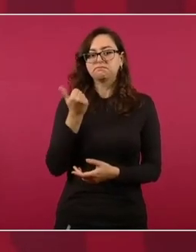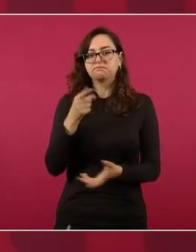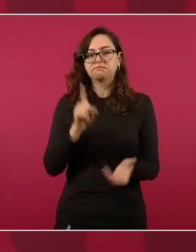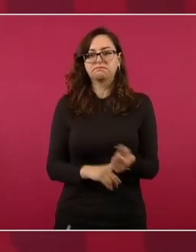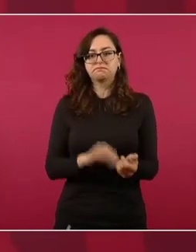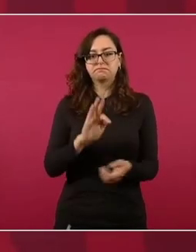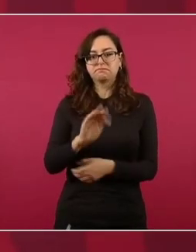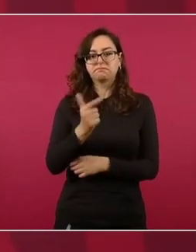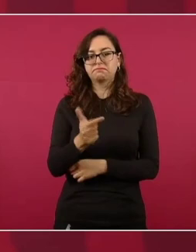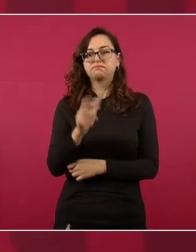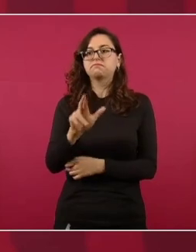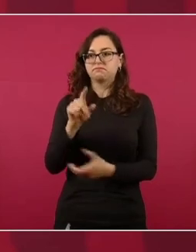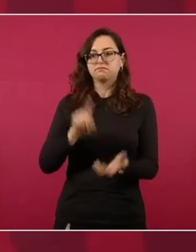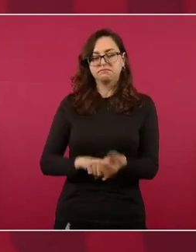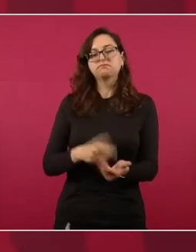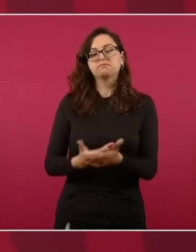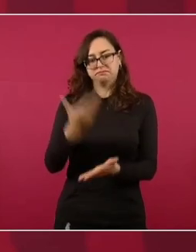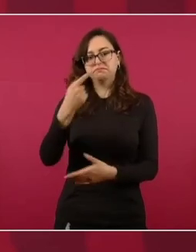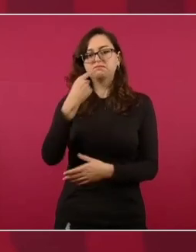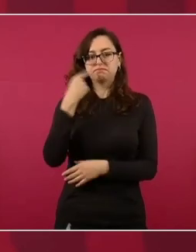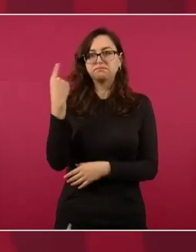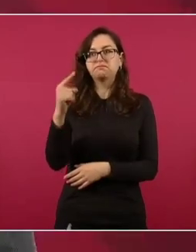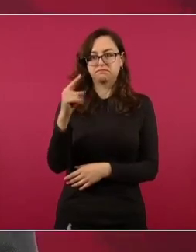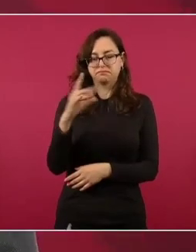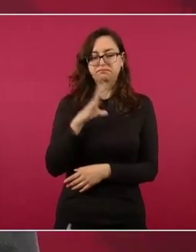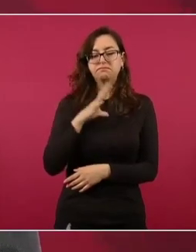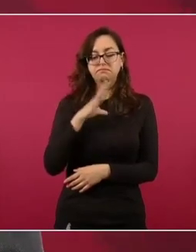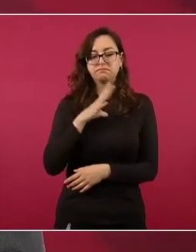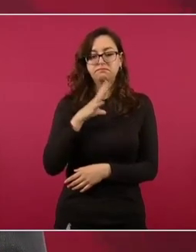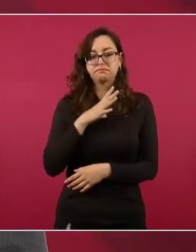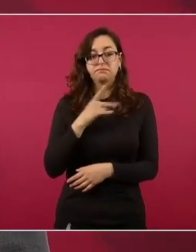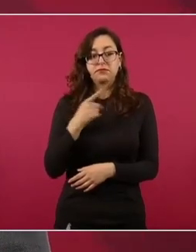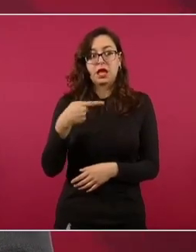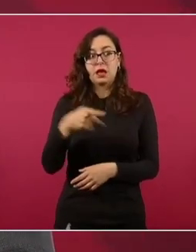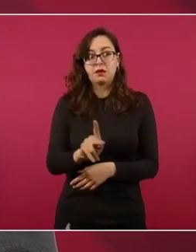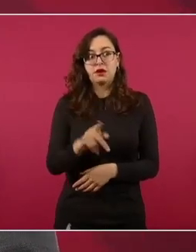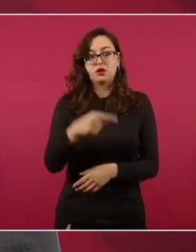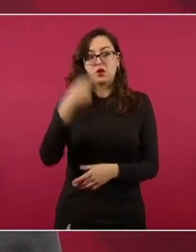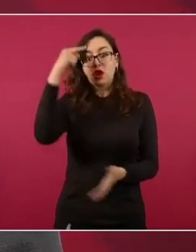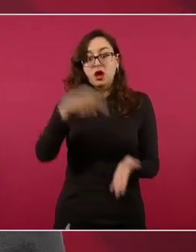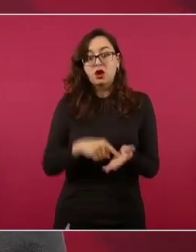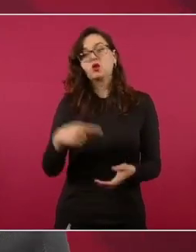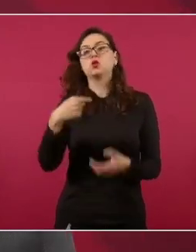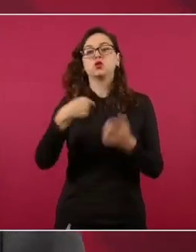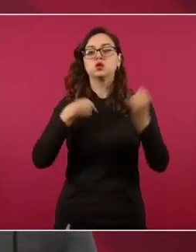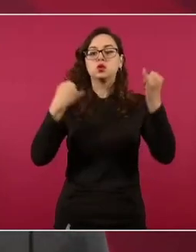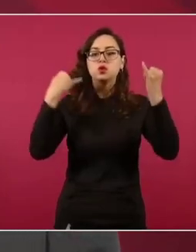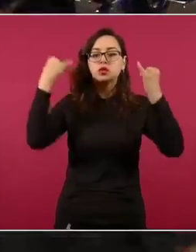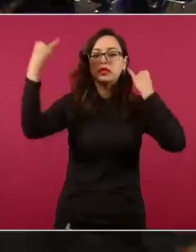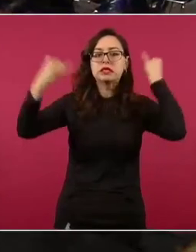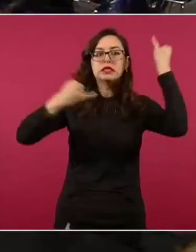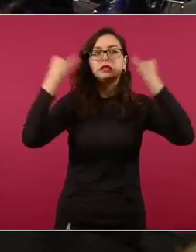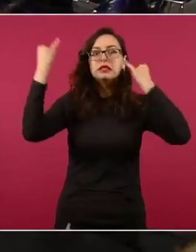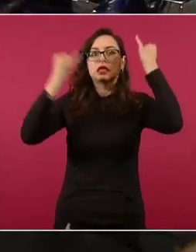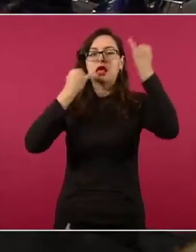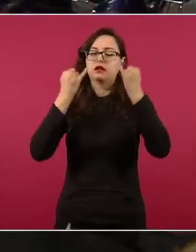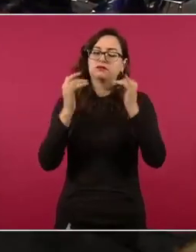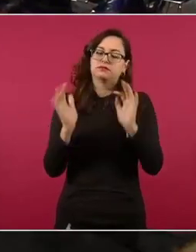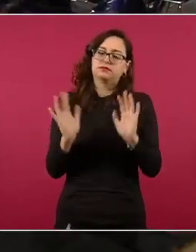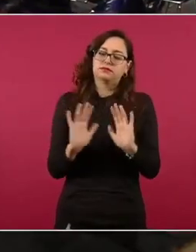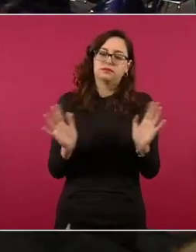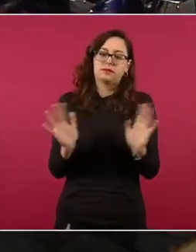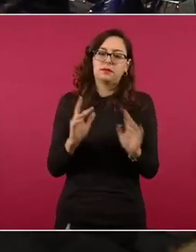y para no especular lo mejor sería pedir a